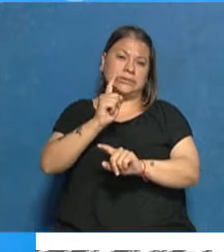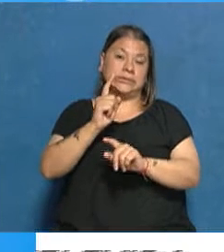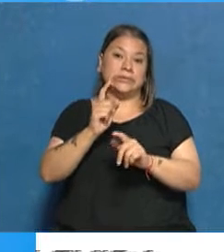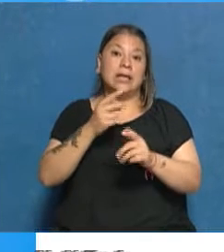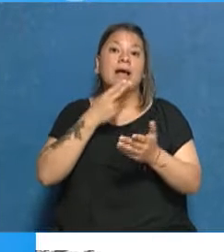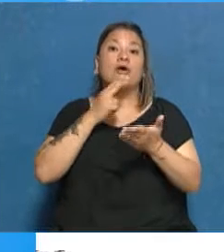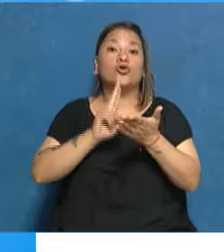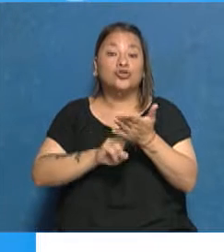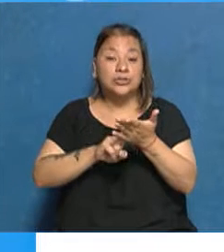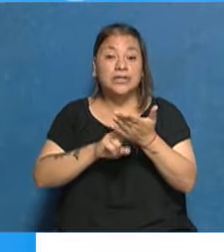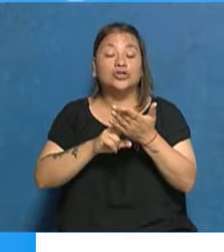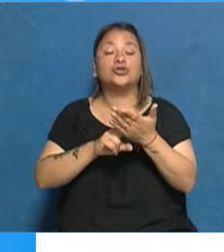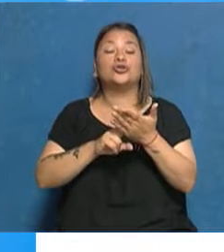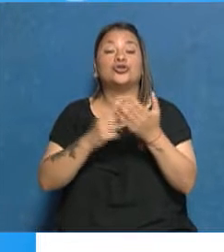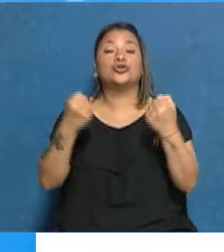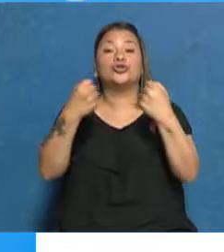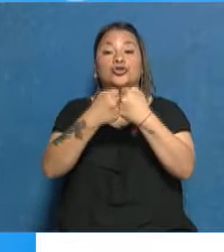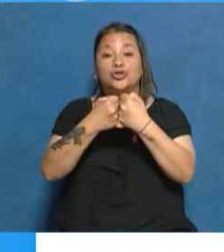fiscal del año 2018